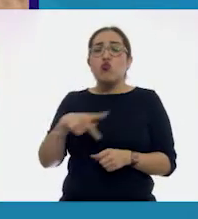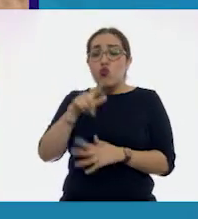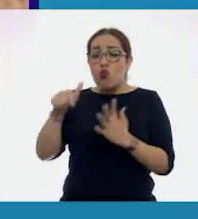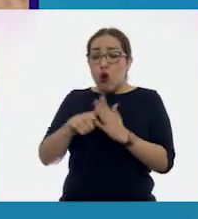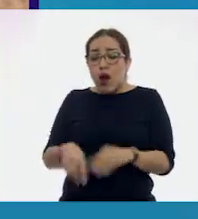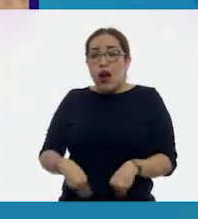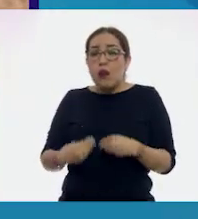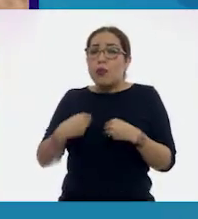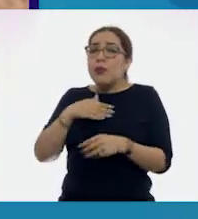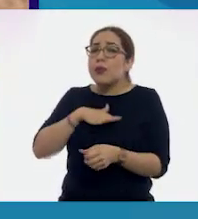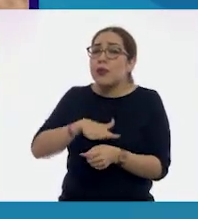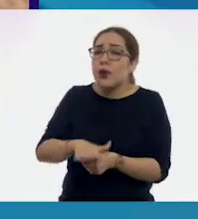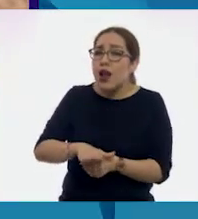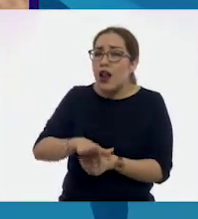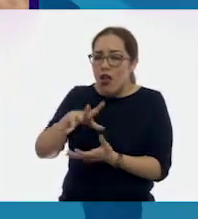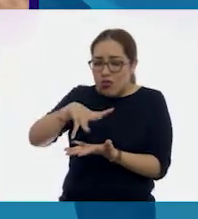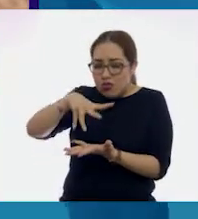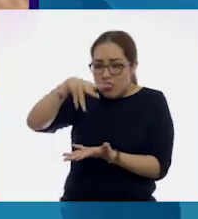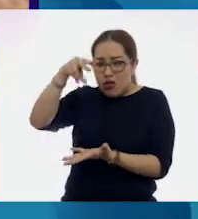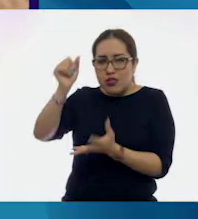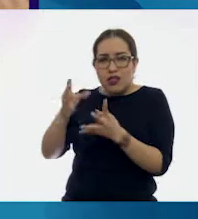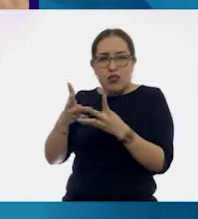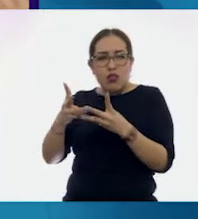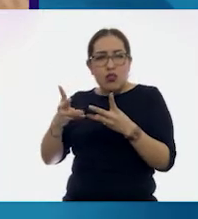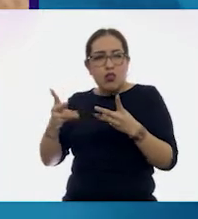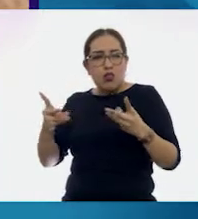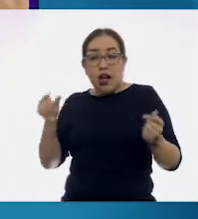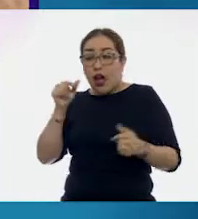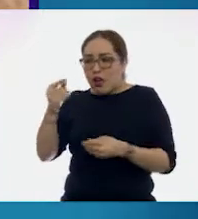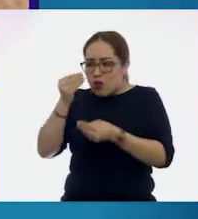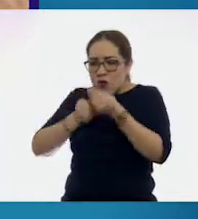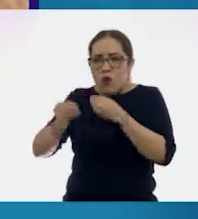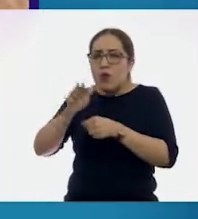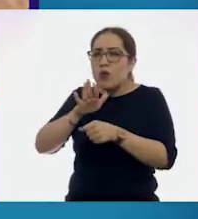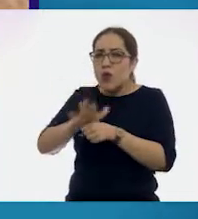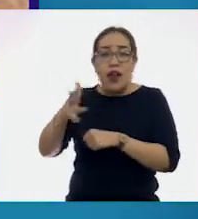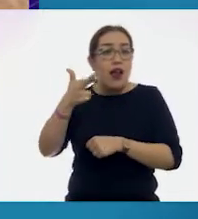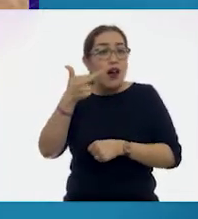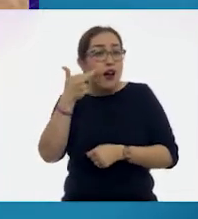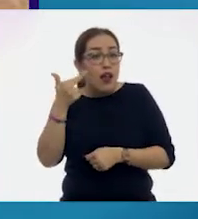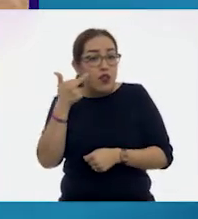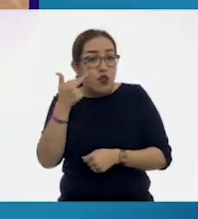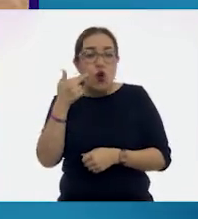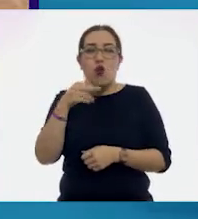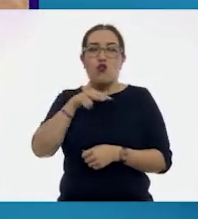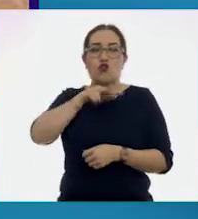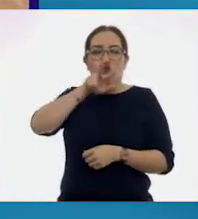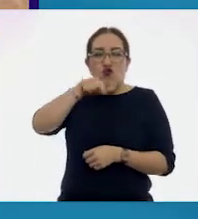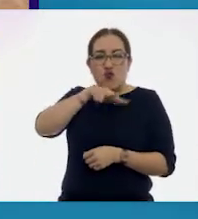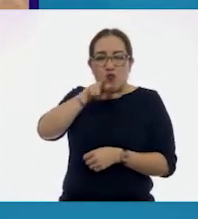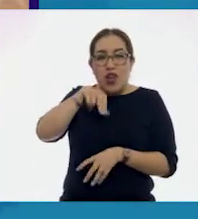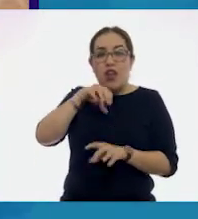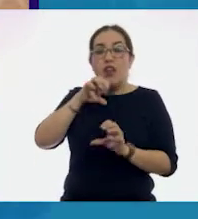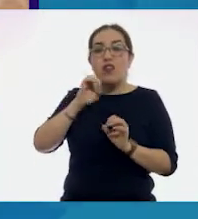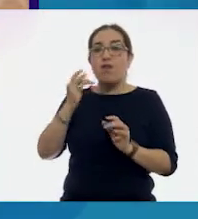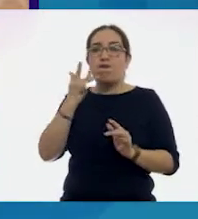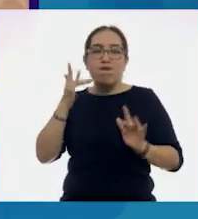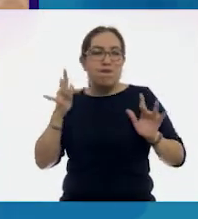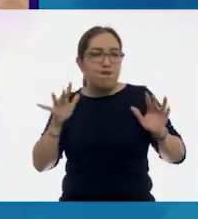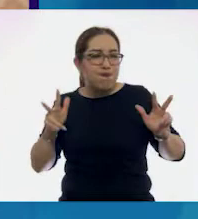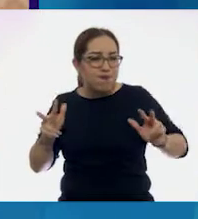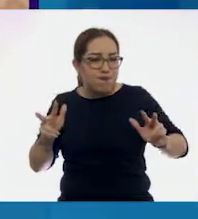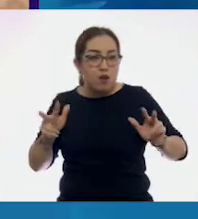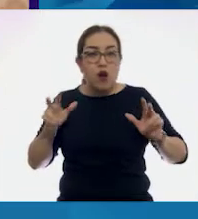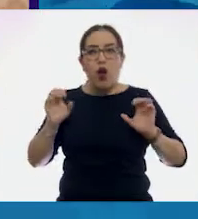del norte de México, donde se alimenta de ratones, serpientes, lagartijas e insectos, pero